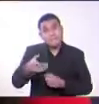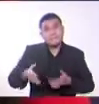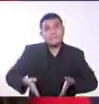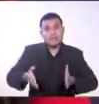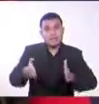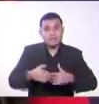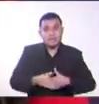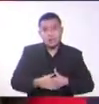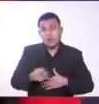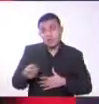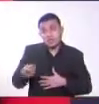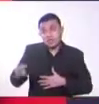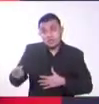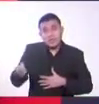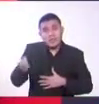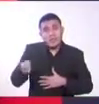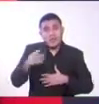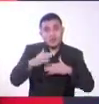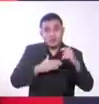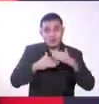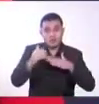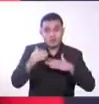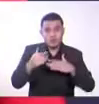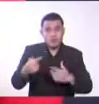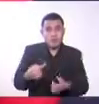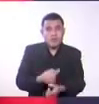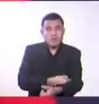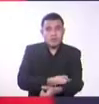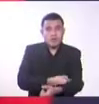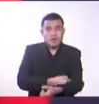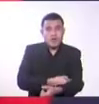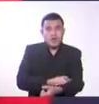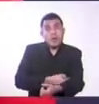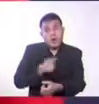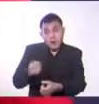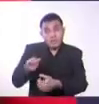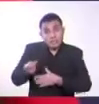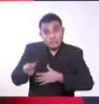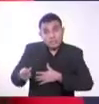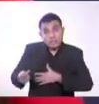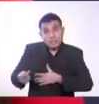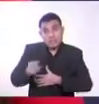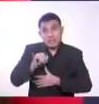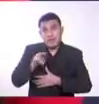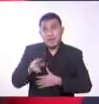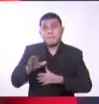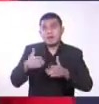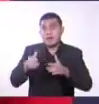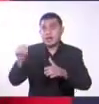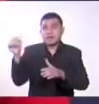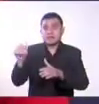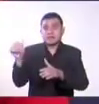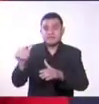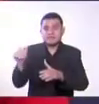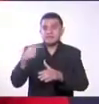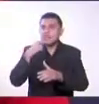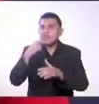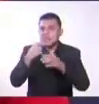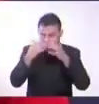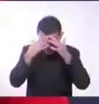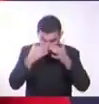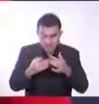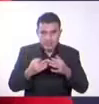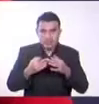o este porcentaje de IVA es para construir un hospital, o este porcentaje de IVA es para educación. ¿Quién es el que decide